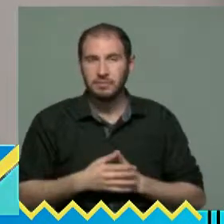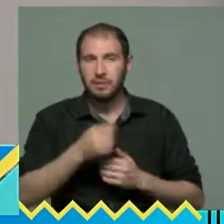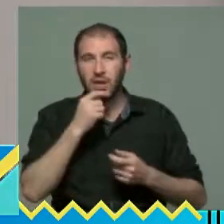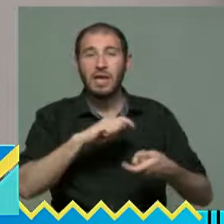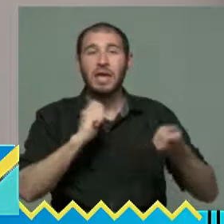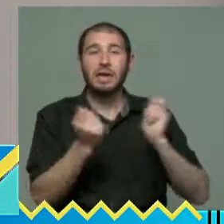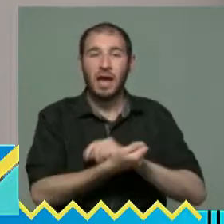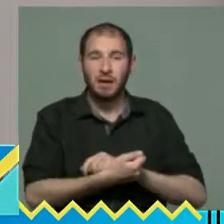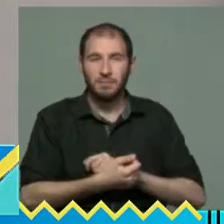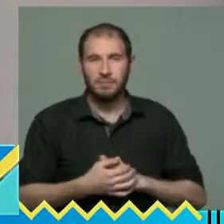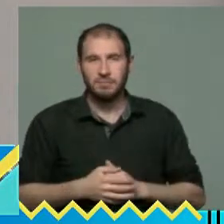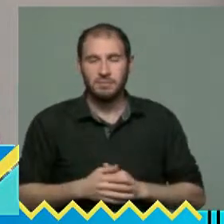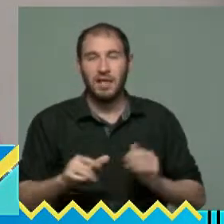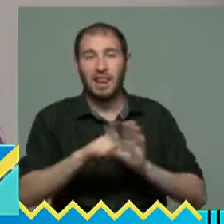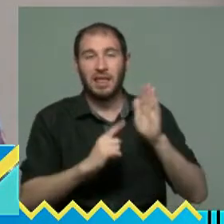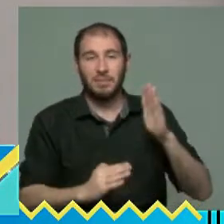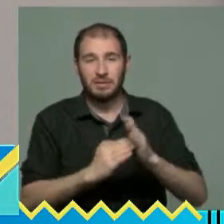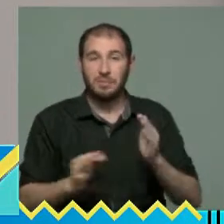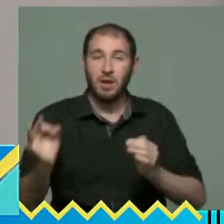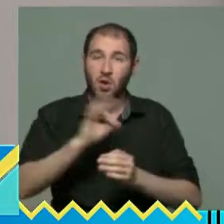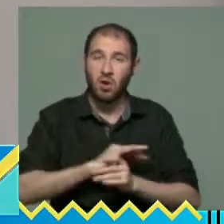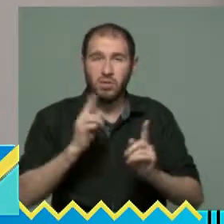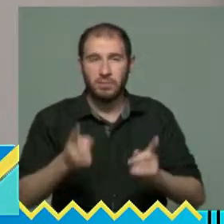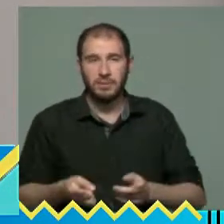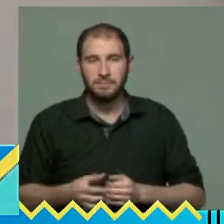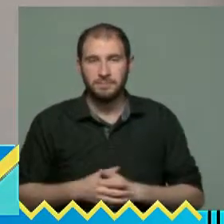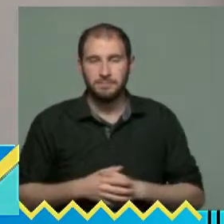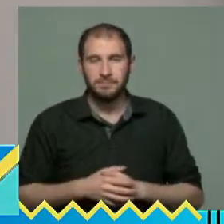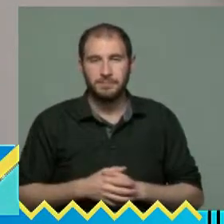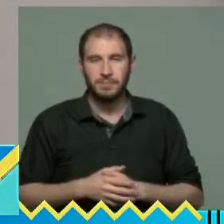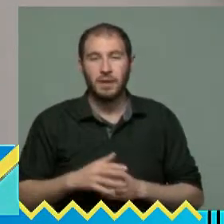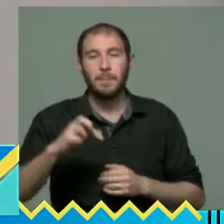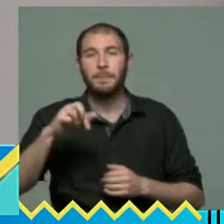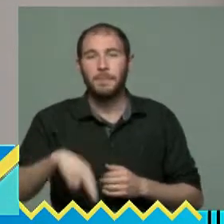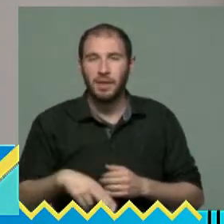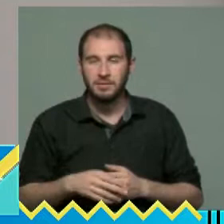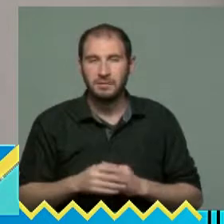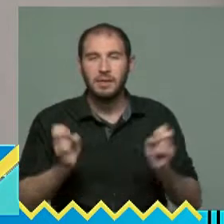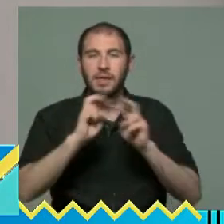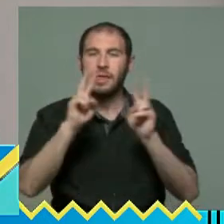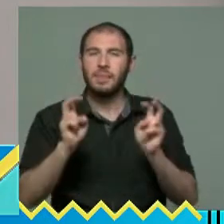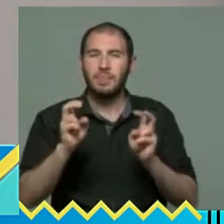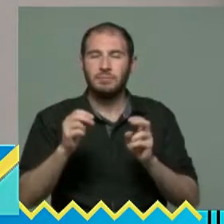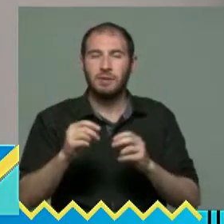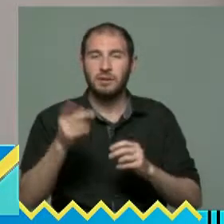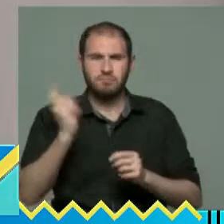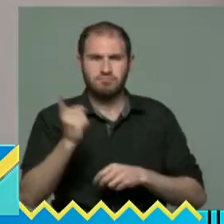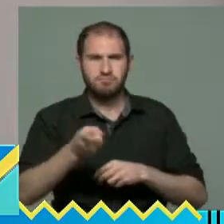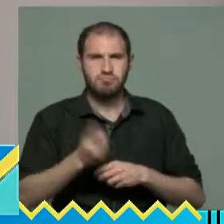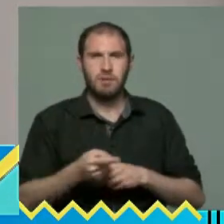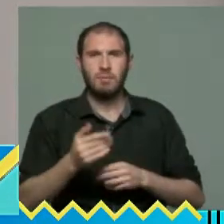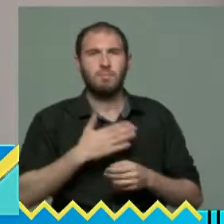la reforma de la Constitución o incluso con políticas más que tienen que ver más con el autoritarismo que